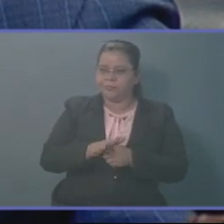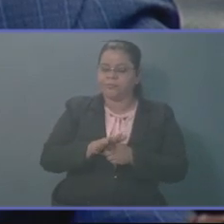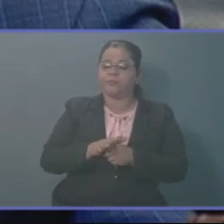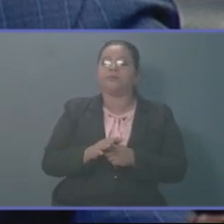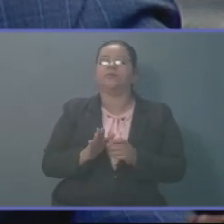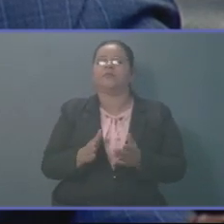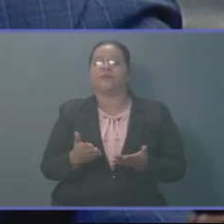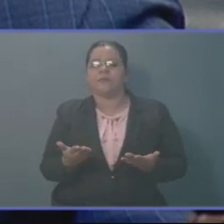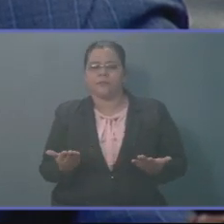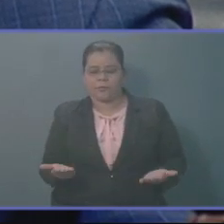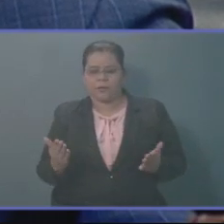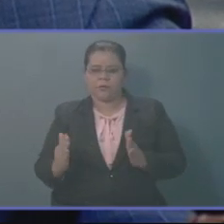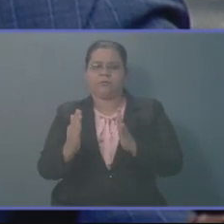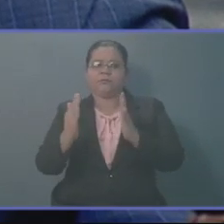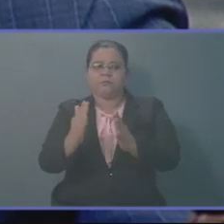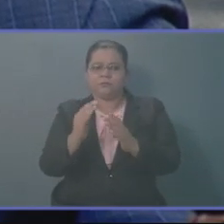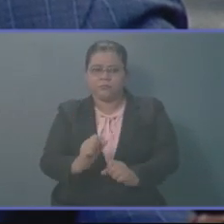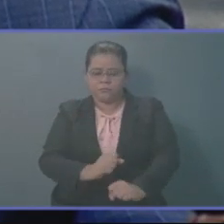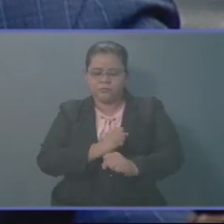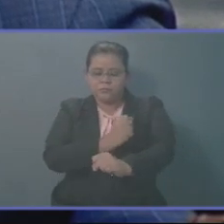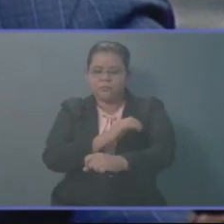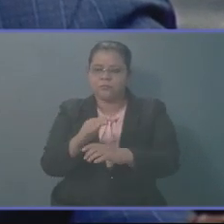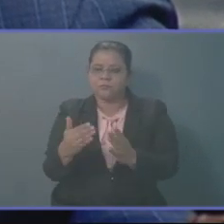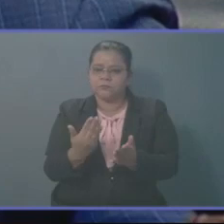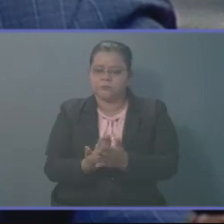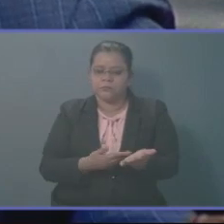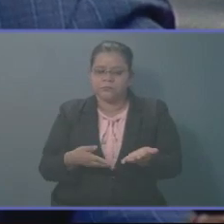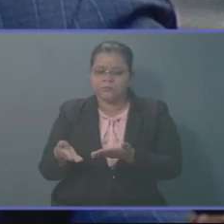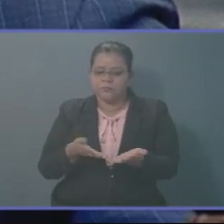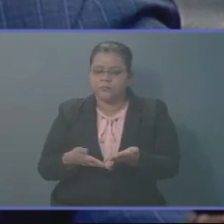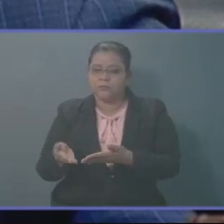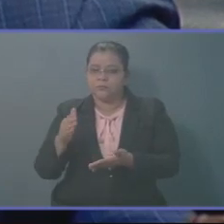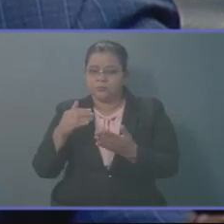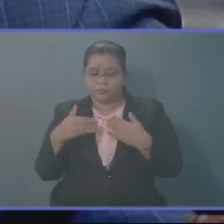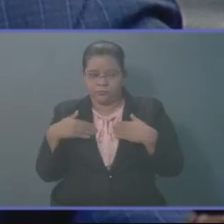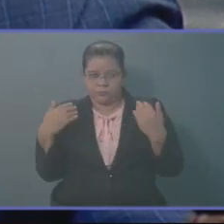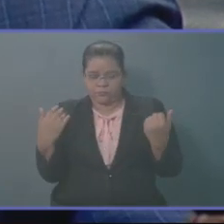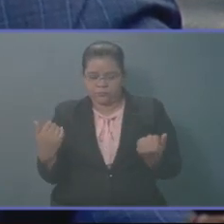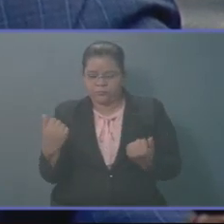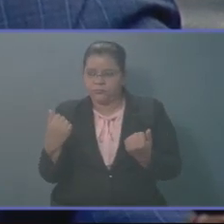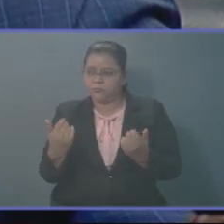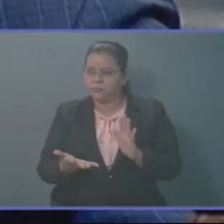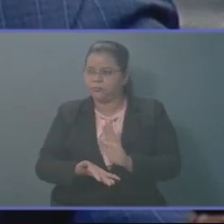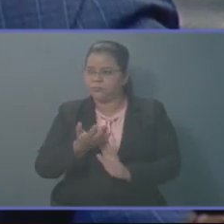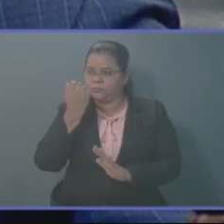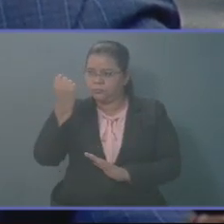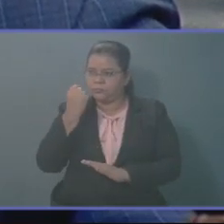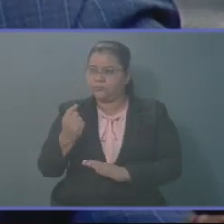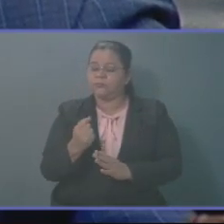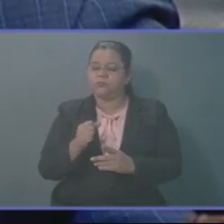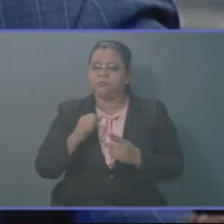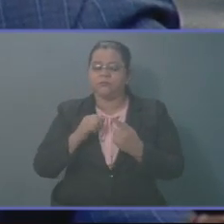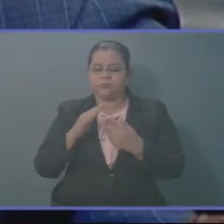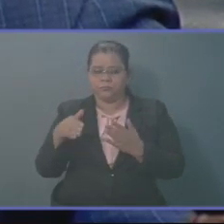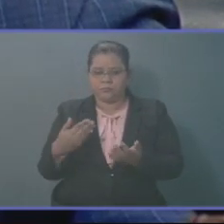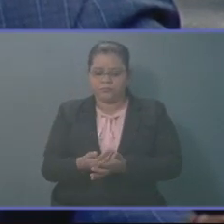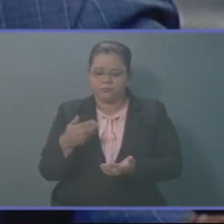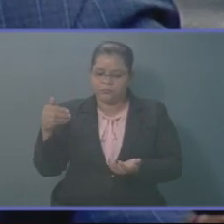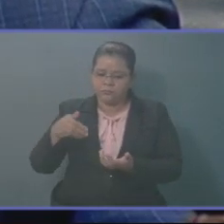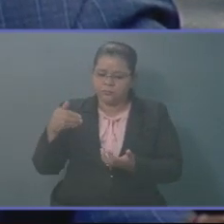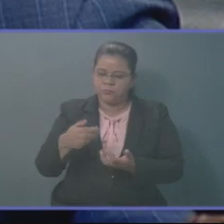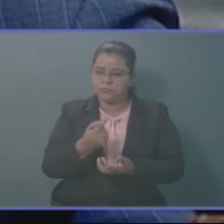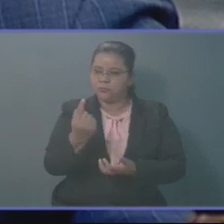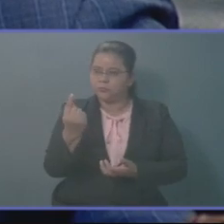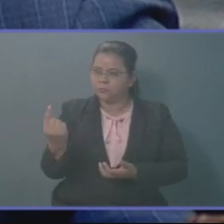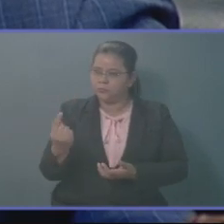COVID-19 por medio del fortalecimiento de los servicios de salud pública esenciales, preparación y desarrollo de capacidades del personal